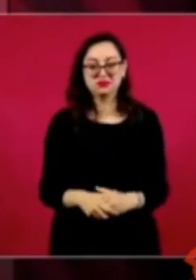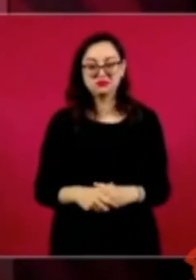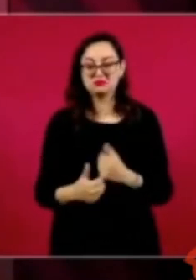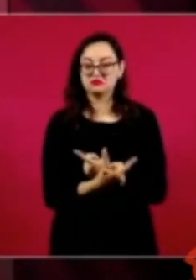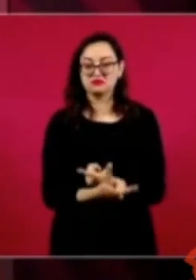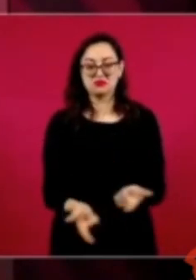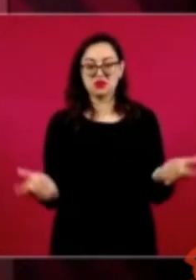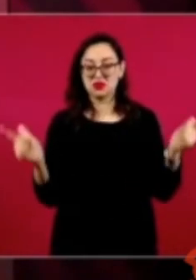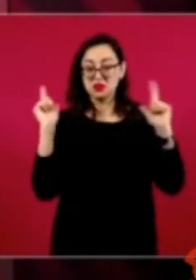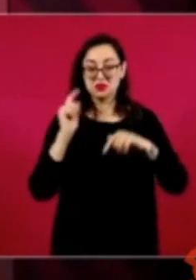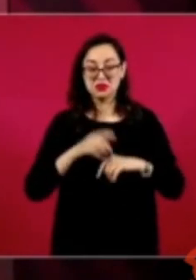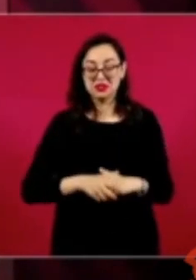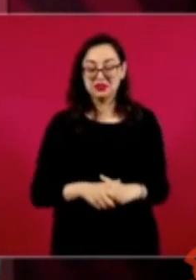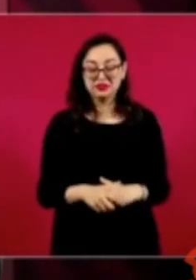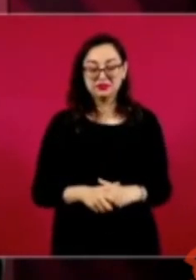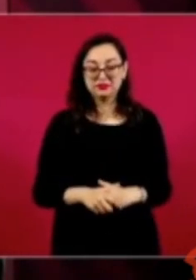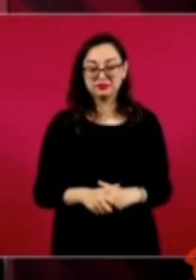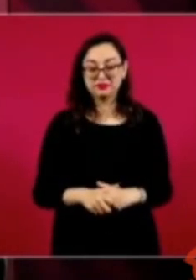libremente?